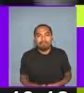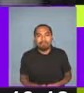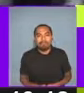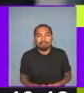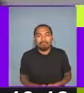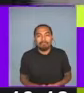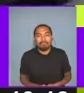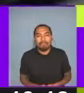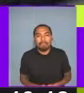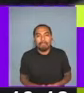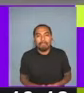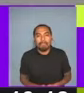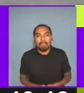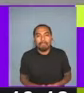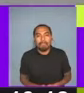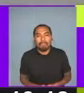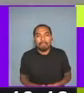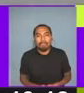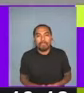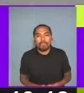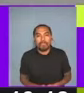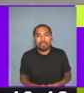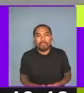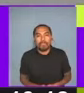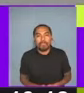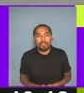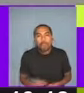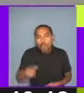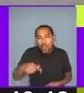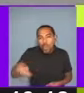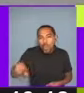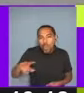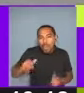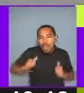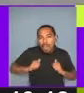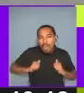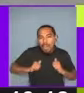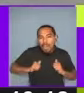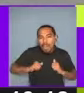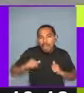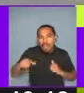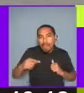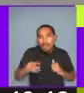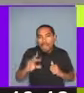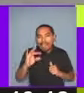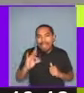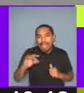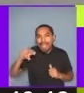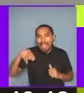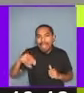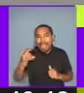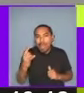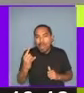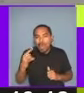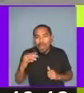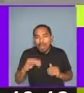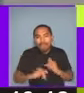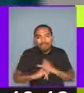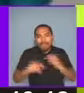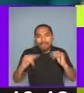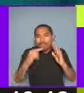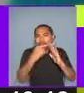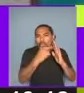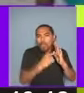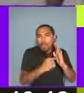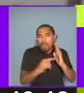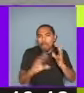extranjera. ¿Ustedes tienen expectativas con respecto a los DNU, que el DNU de hoy, para ver si va a afectar